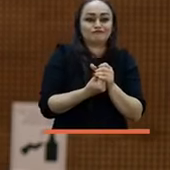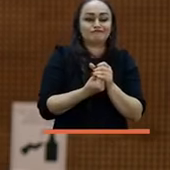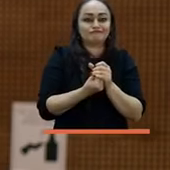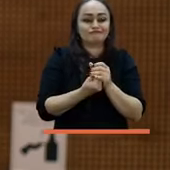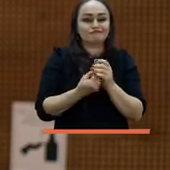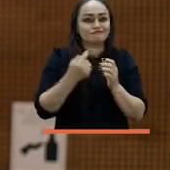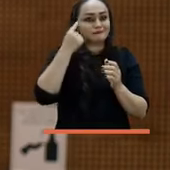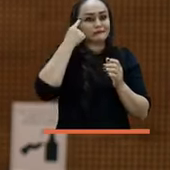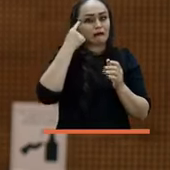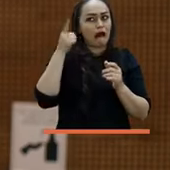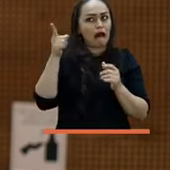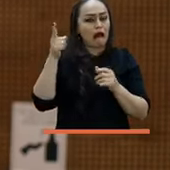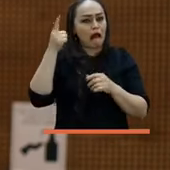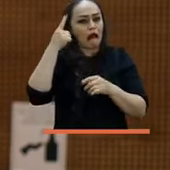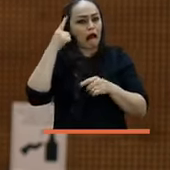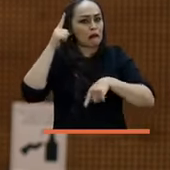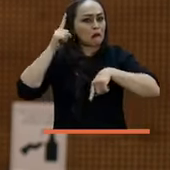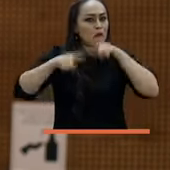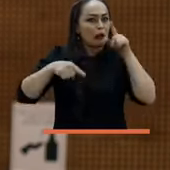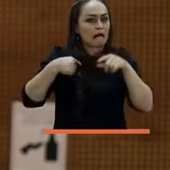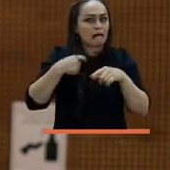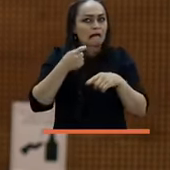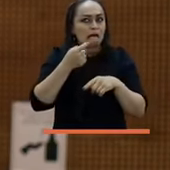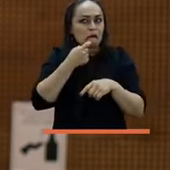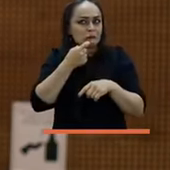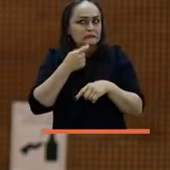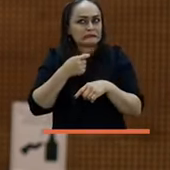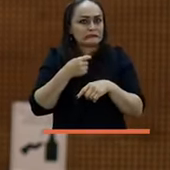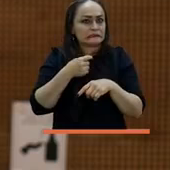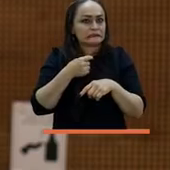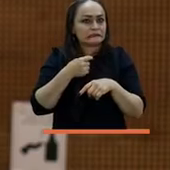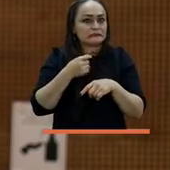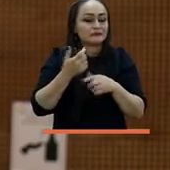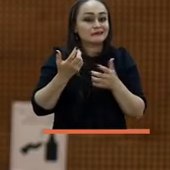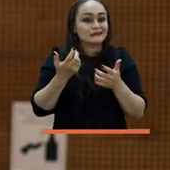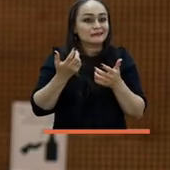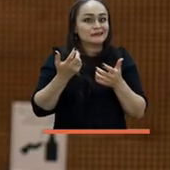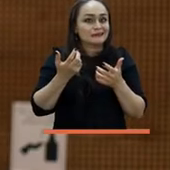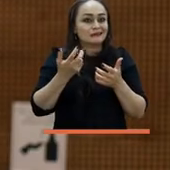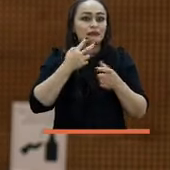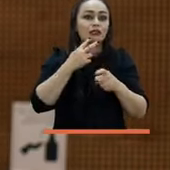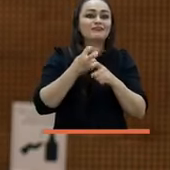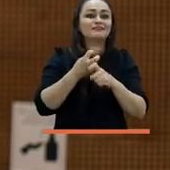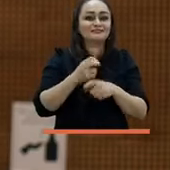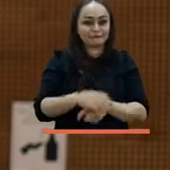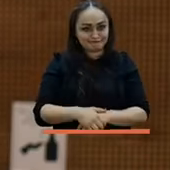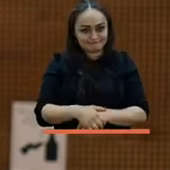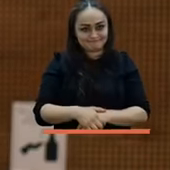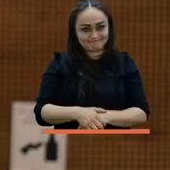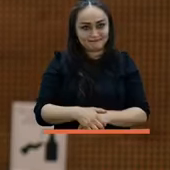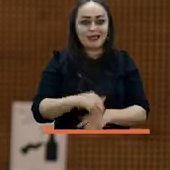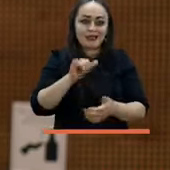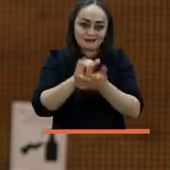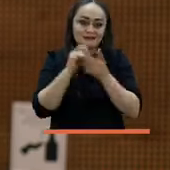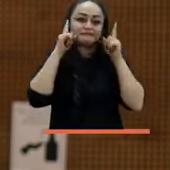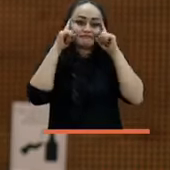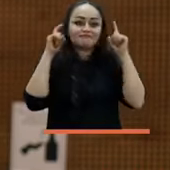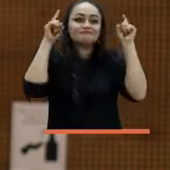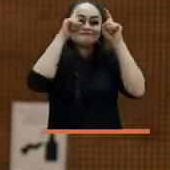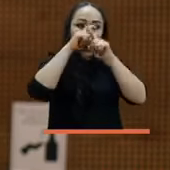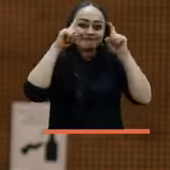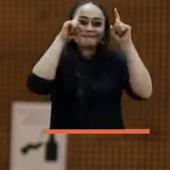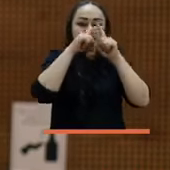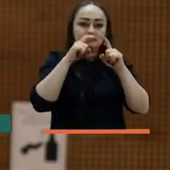y valor en el potencial de cada persona entonces es una invitación que nos deja el compañero para que todas las empresas